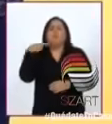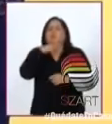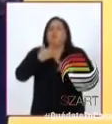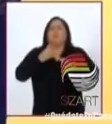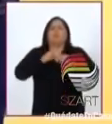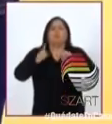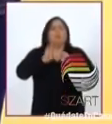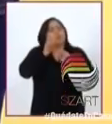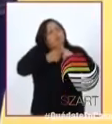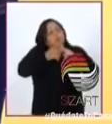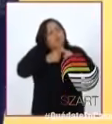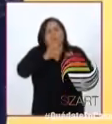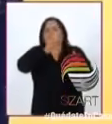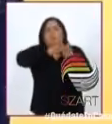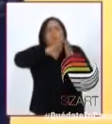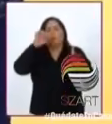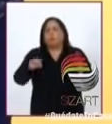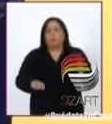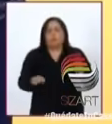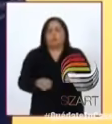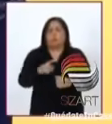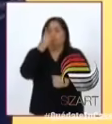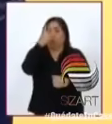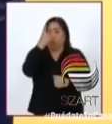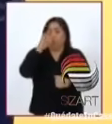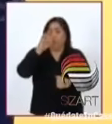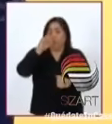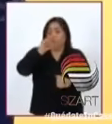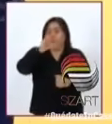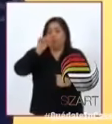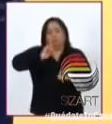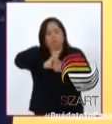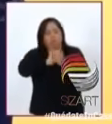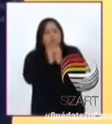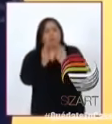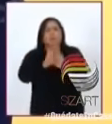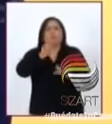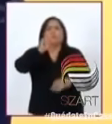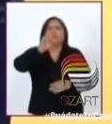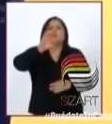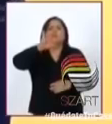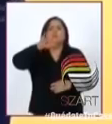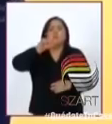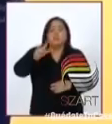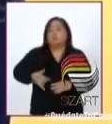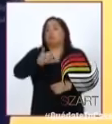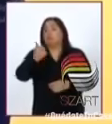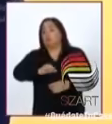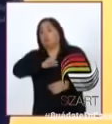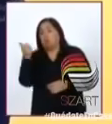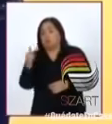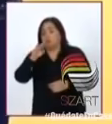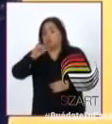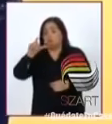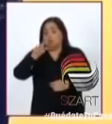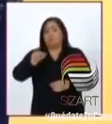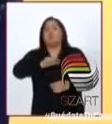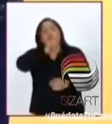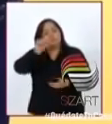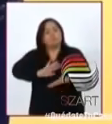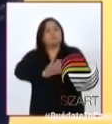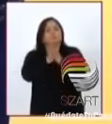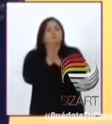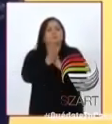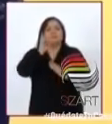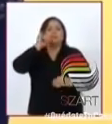maneras. Por ejemplo, una fracción se convirtió a decimal y una fracción mixta se convirtió